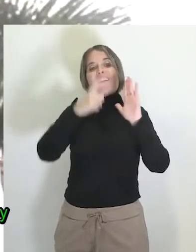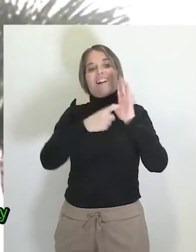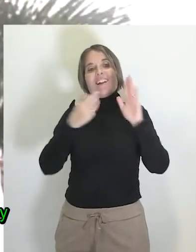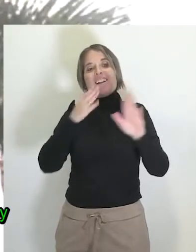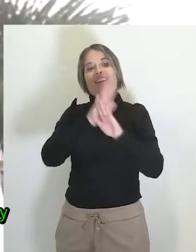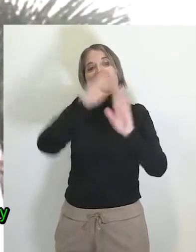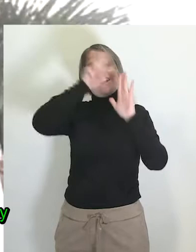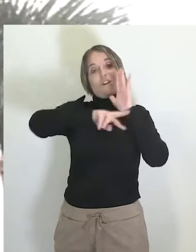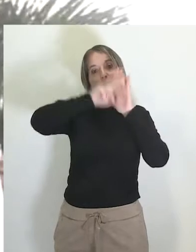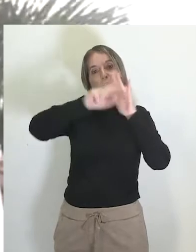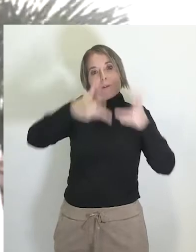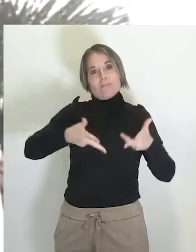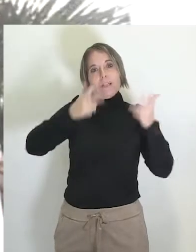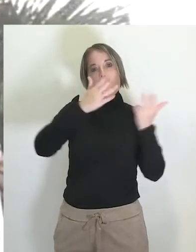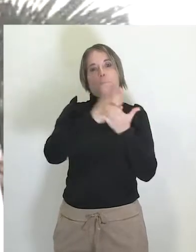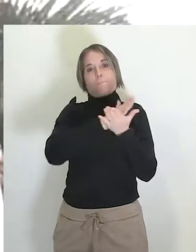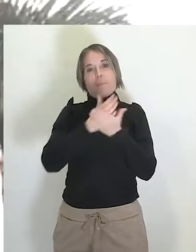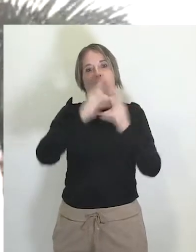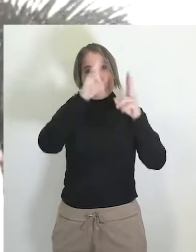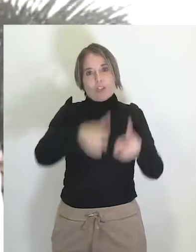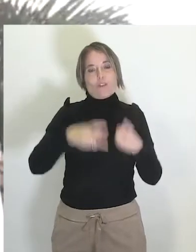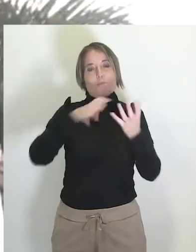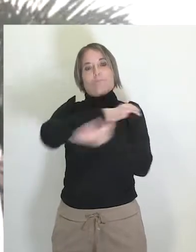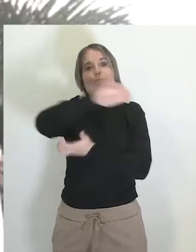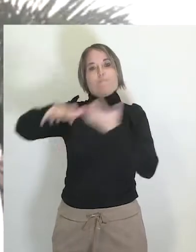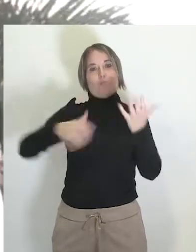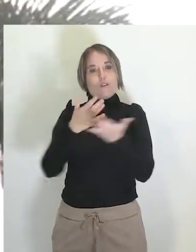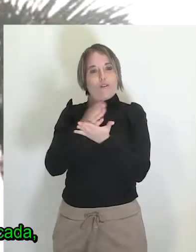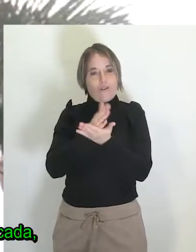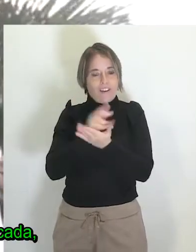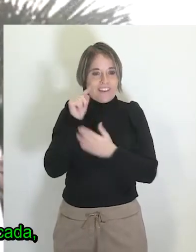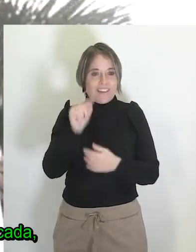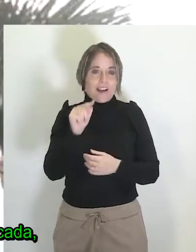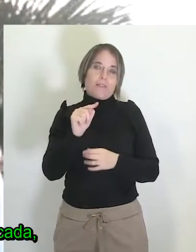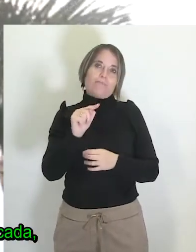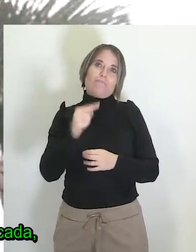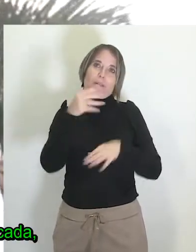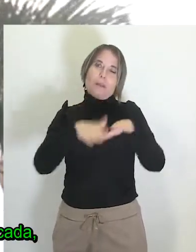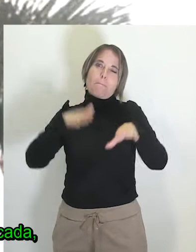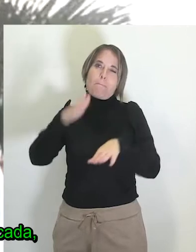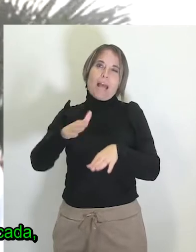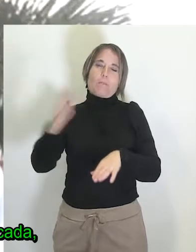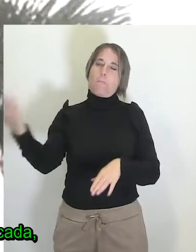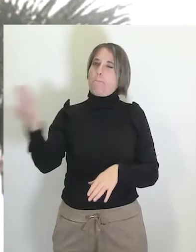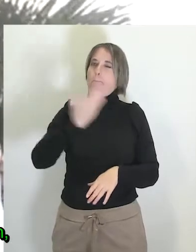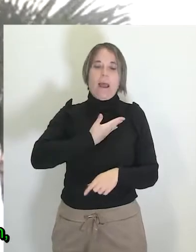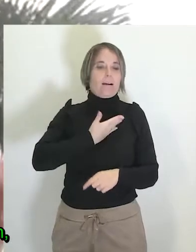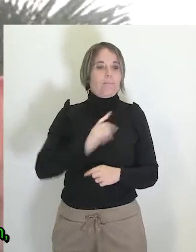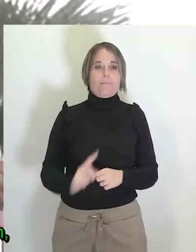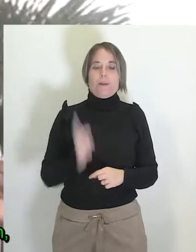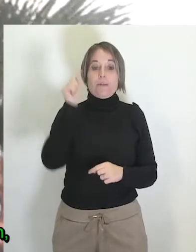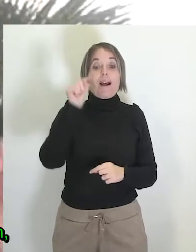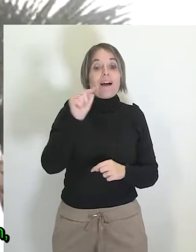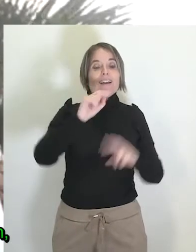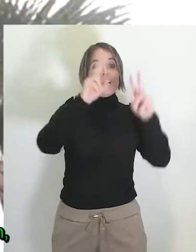ley para reglamentarla y permitir la mediación en los casos de violencia. Y ahí fue como la primera estocada, porque ahí